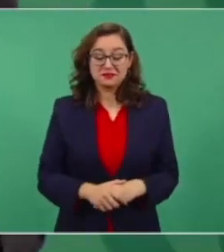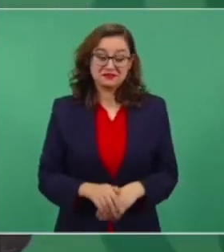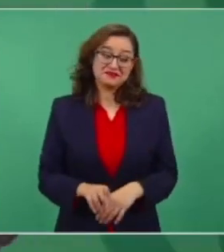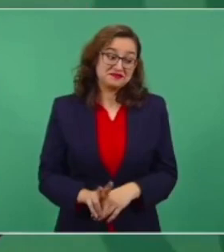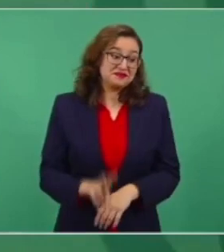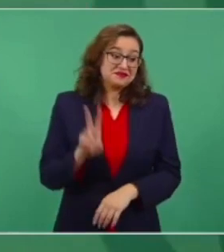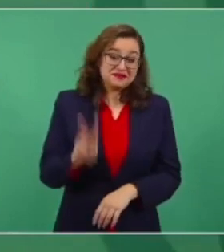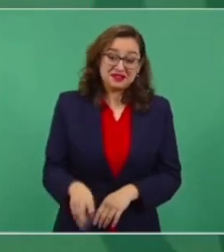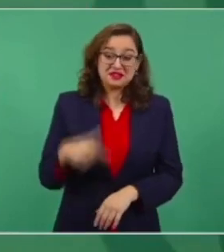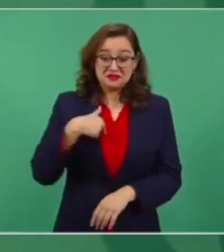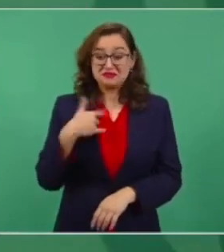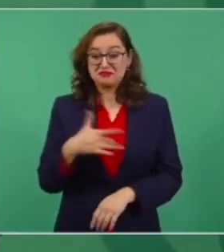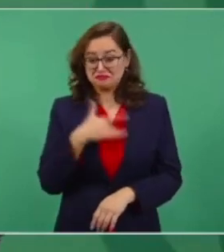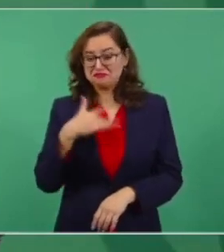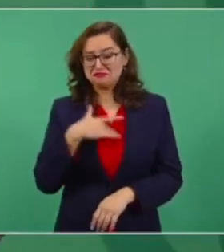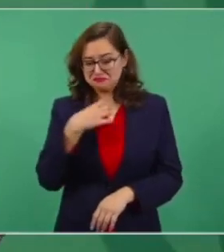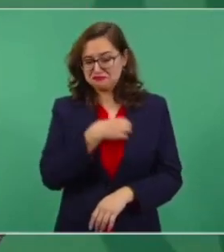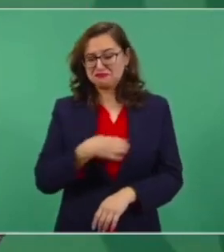realmente lo celebro,